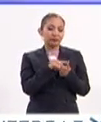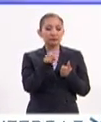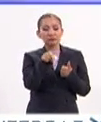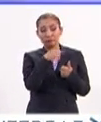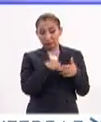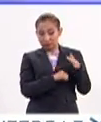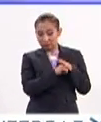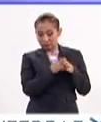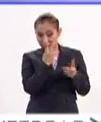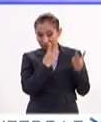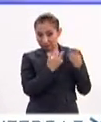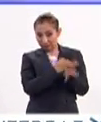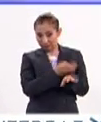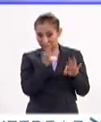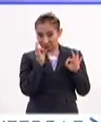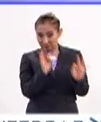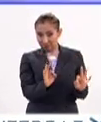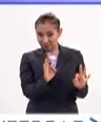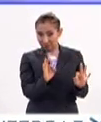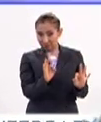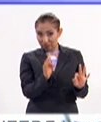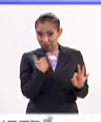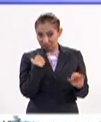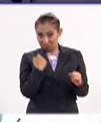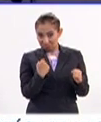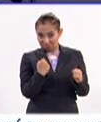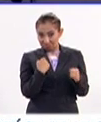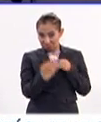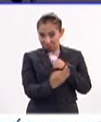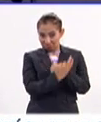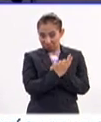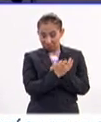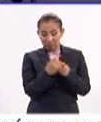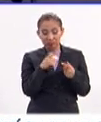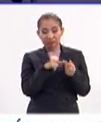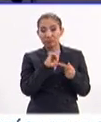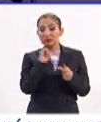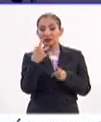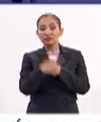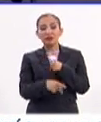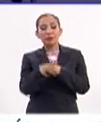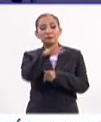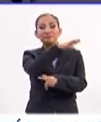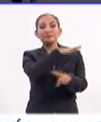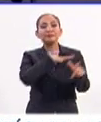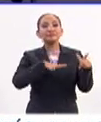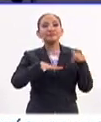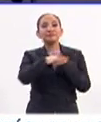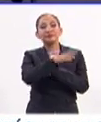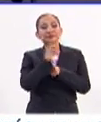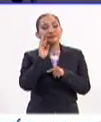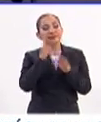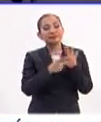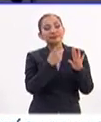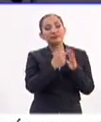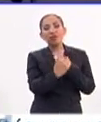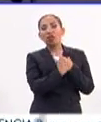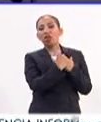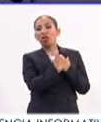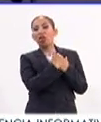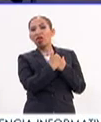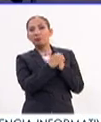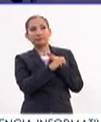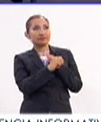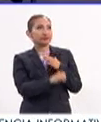tan cimentados vengan, ¿no? Desde casa, los factores de riesgo a los que ellos están constantemente expuestos,